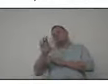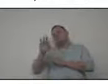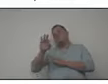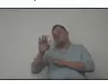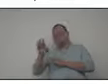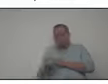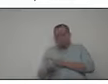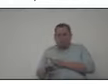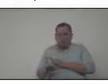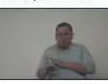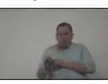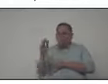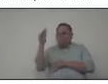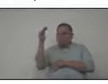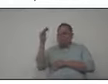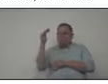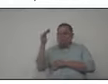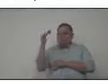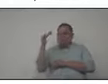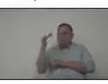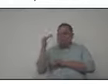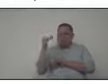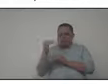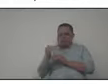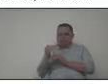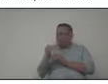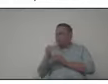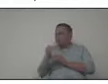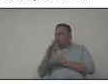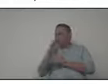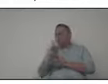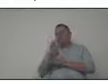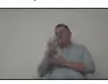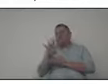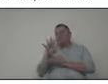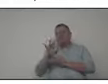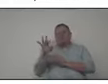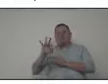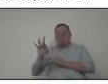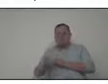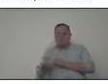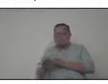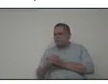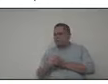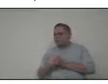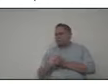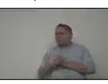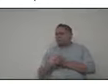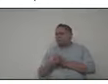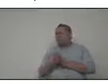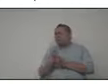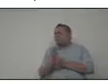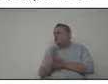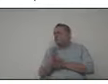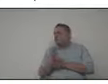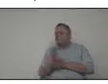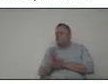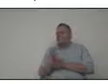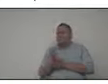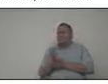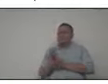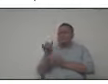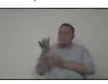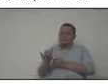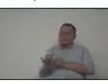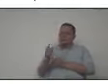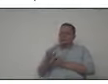126.7% y hoy la tenemos en el 94%, según la Superintendencia Nacional de Salud. Al cierre